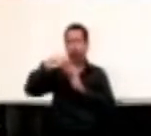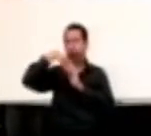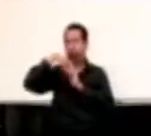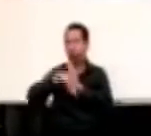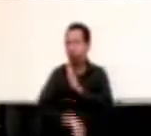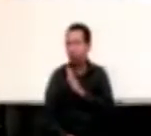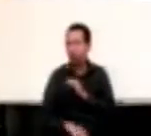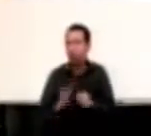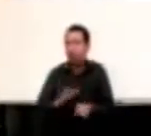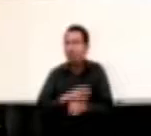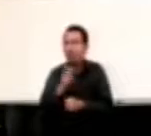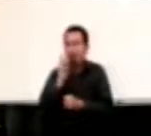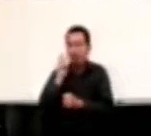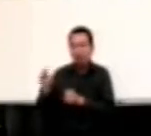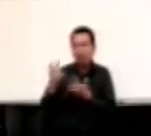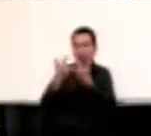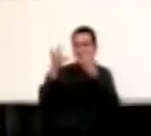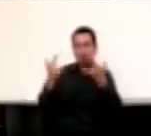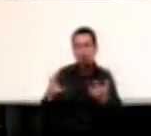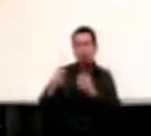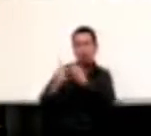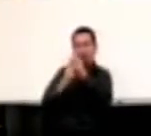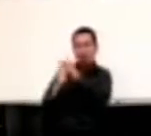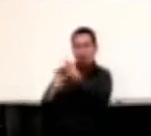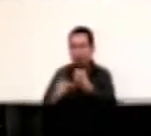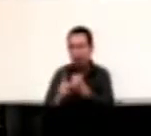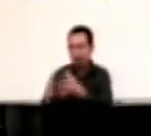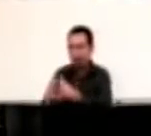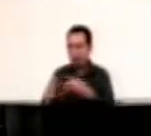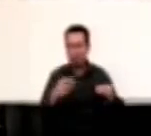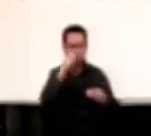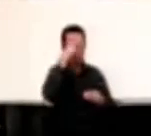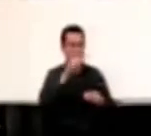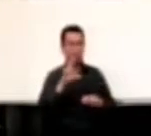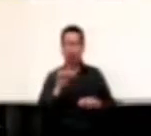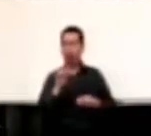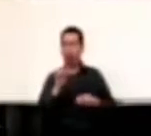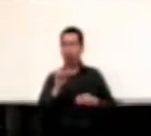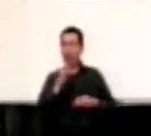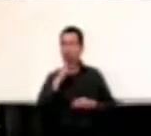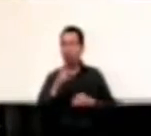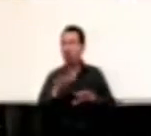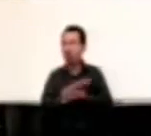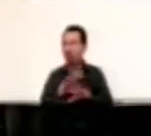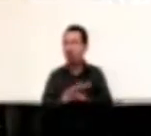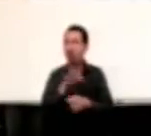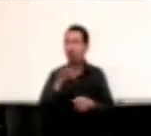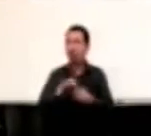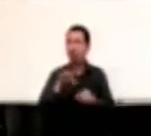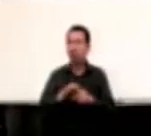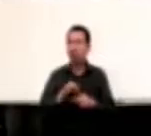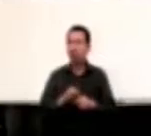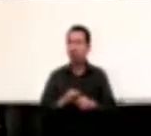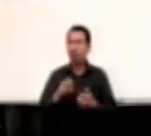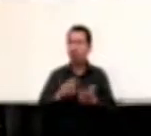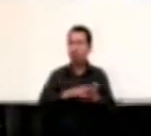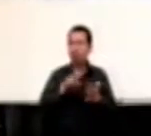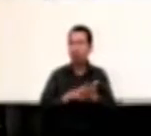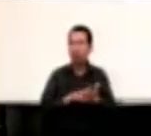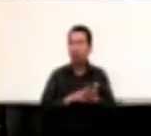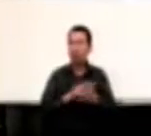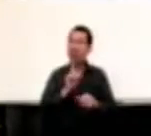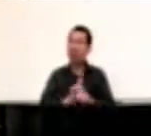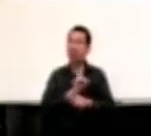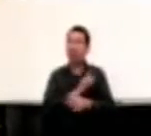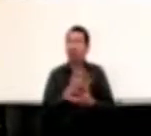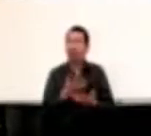en una coyuntura crítica en donde tenemos que pensar realmente qué tipo de reformas necesitamos, porque a lo mejor las reformas que se necesitaban se dieron de haber hecho